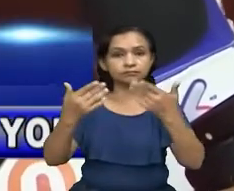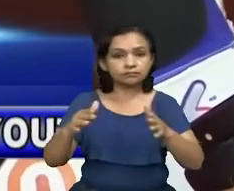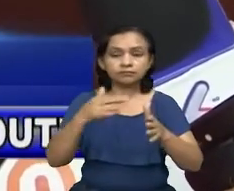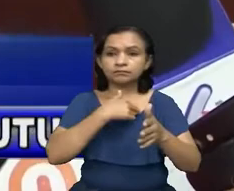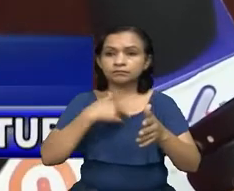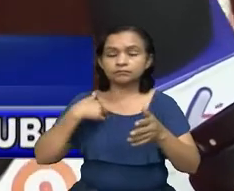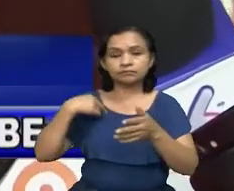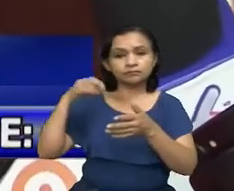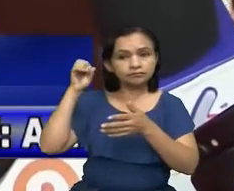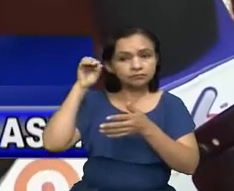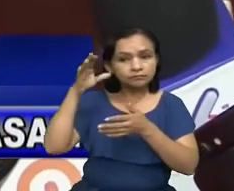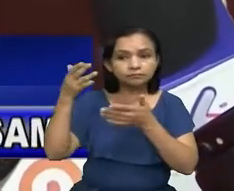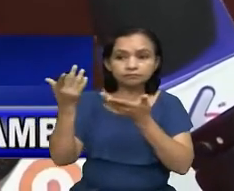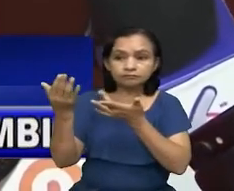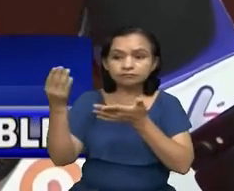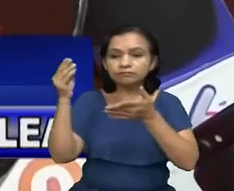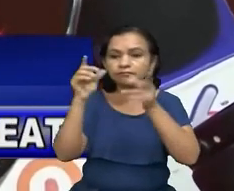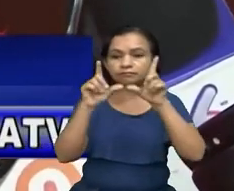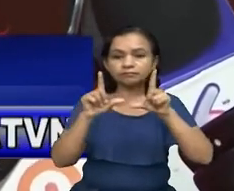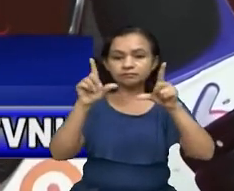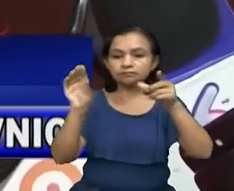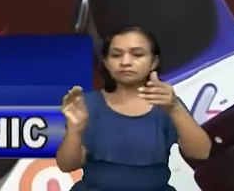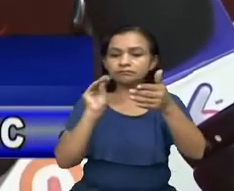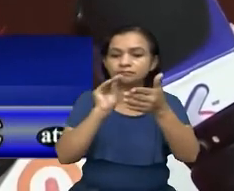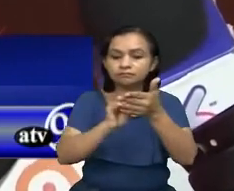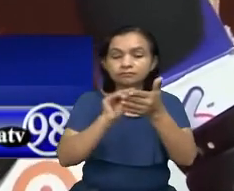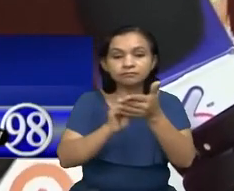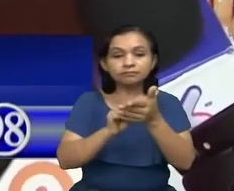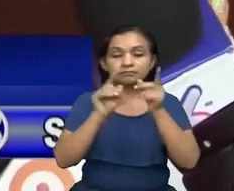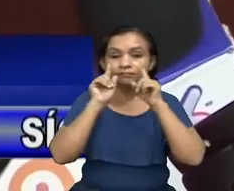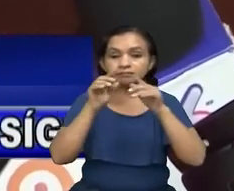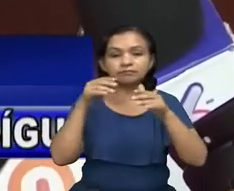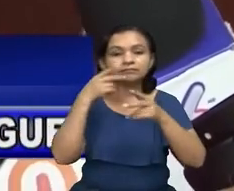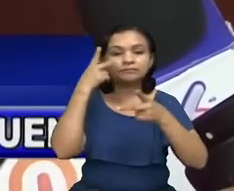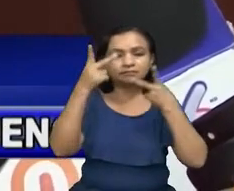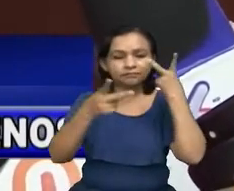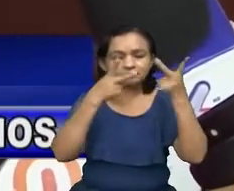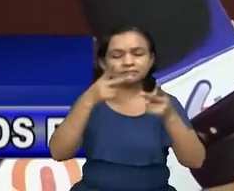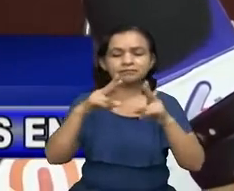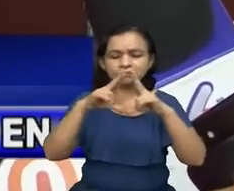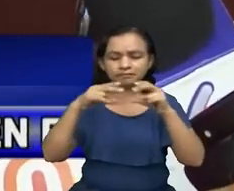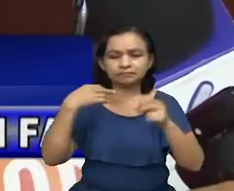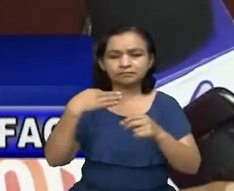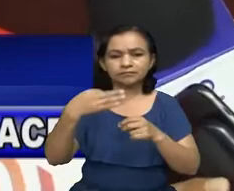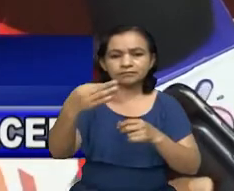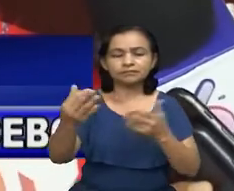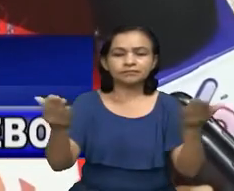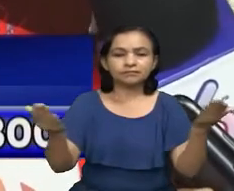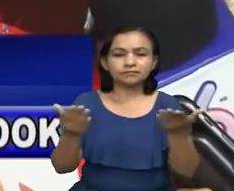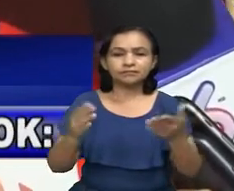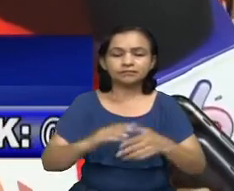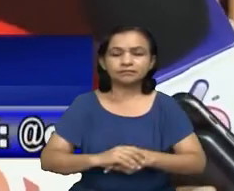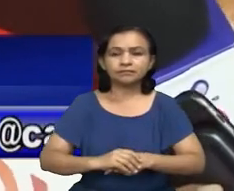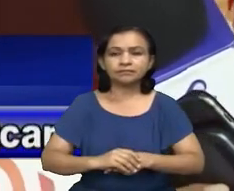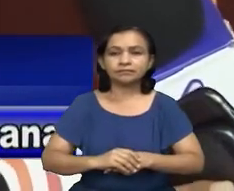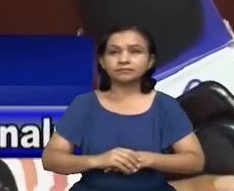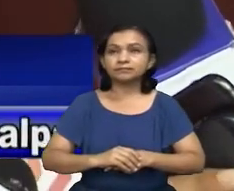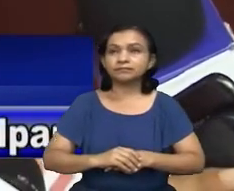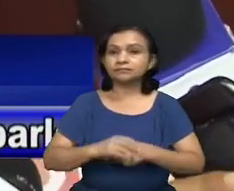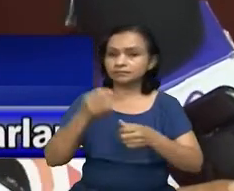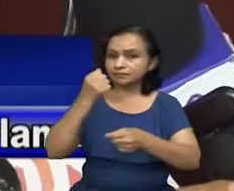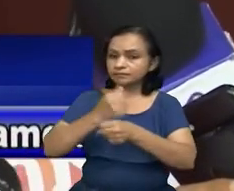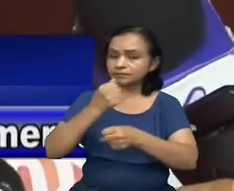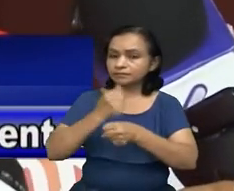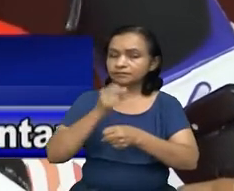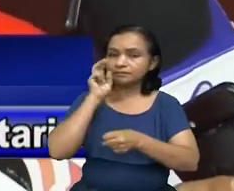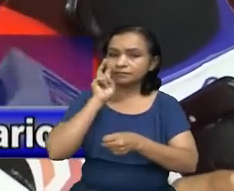de las plataformas digitales para visitar Nicaragua. ¿El empleo cómo se ha venido recuperando? El empleo, vemos